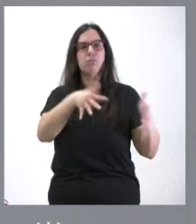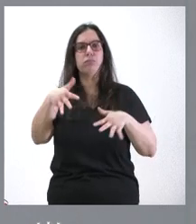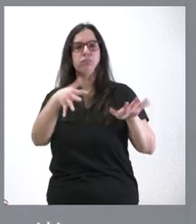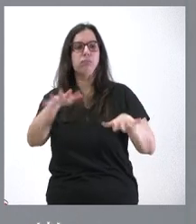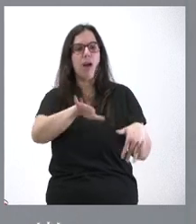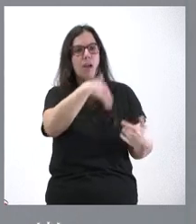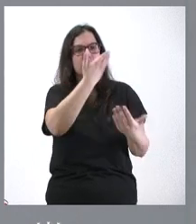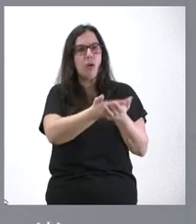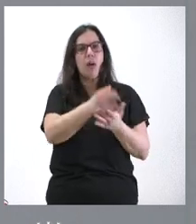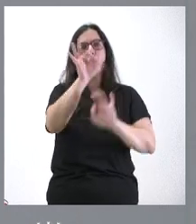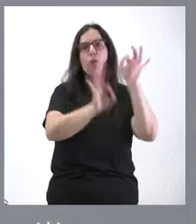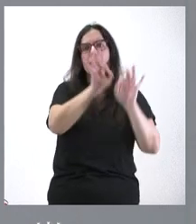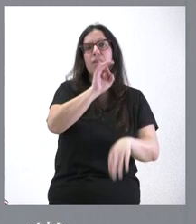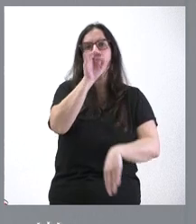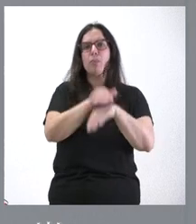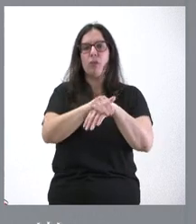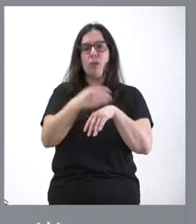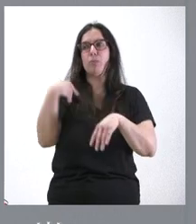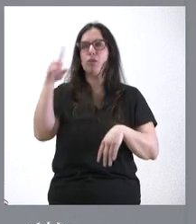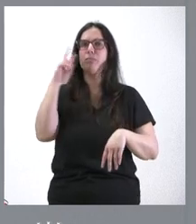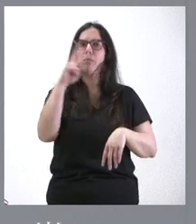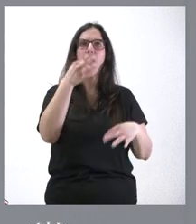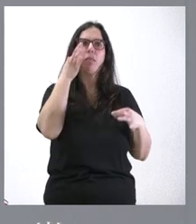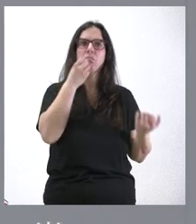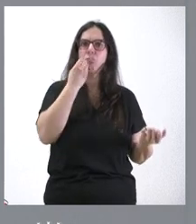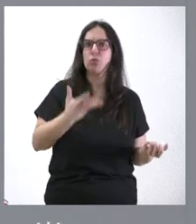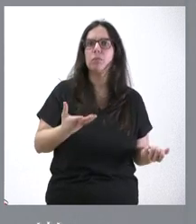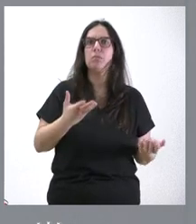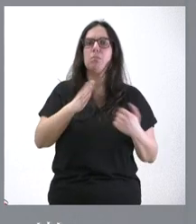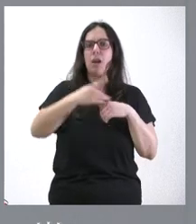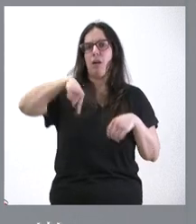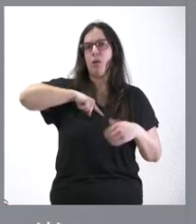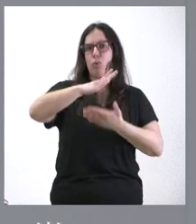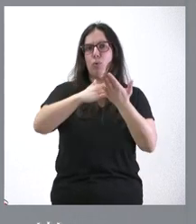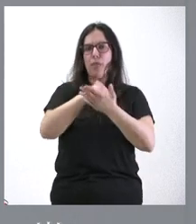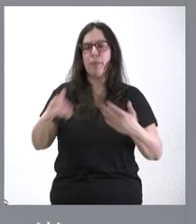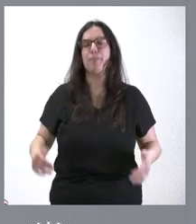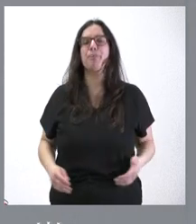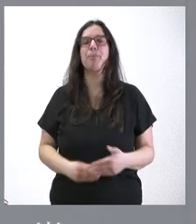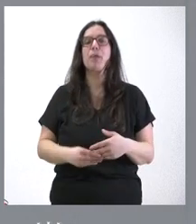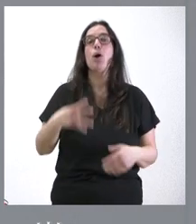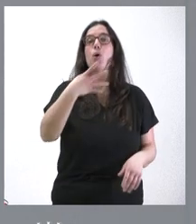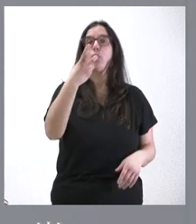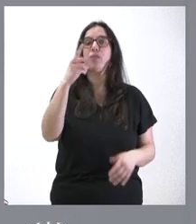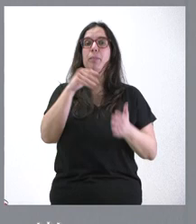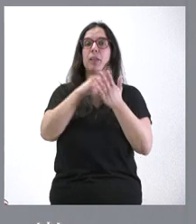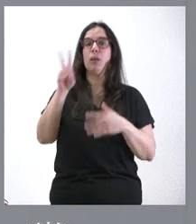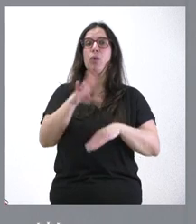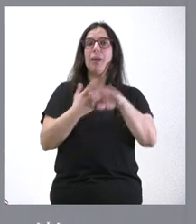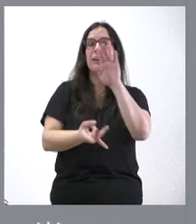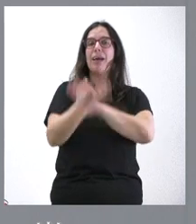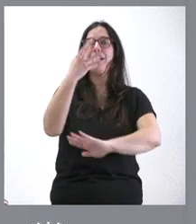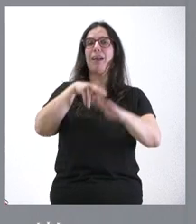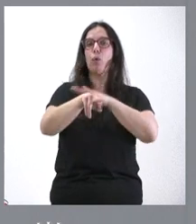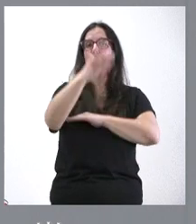ejecución de los fondos europeos que ya ha visto de una forma satisfactoria para nuestra comunidad Autónoma 420,000 para la creación de recursos